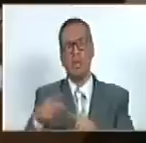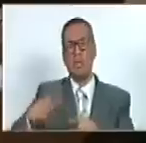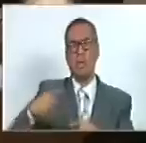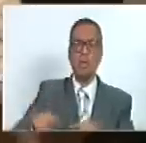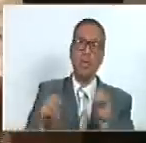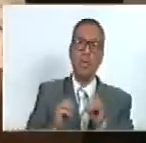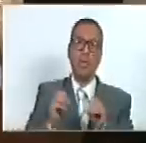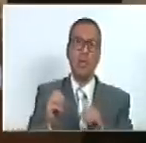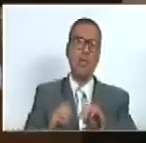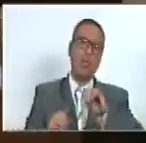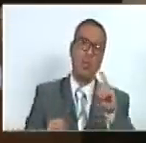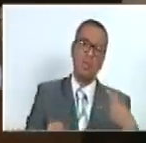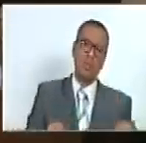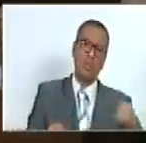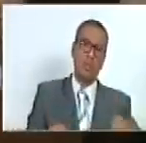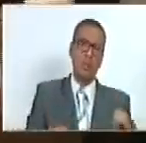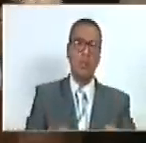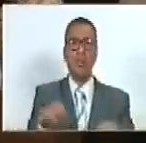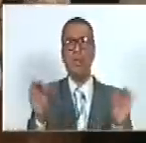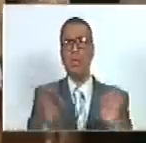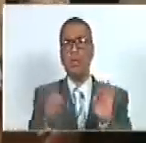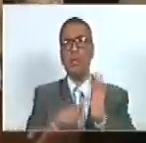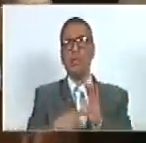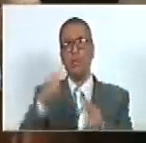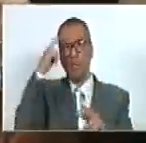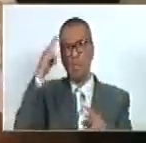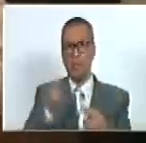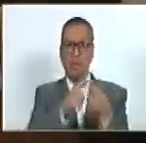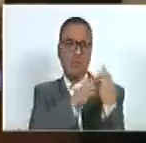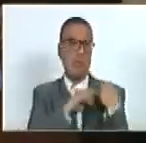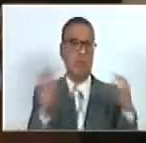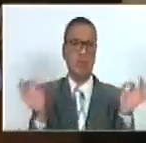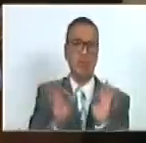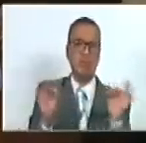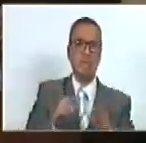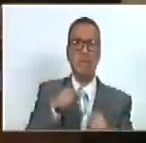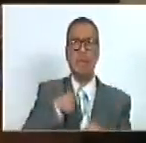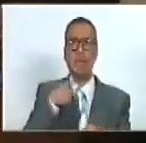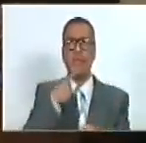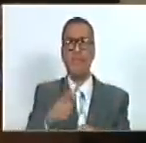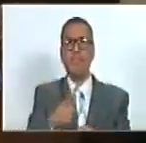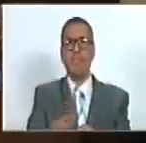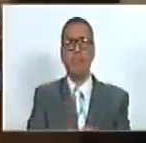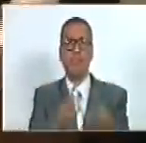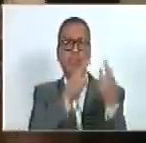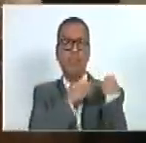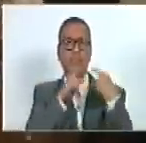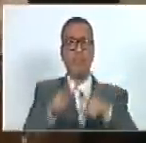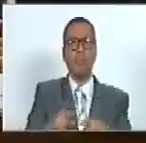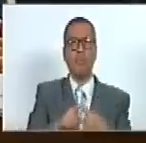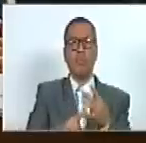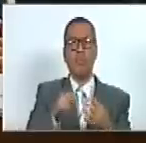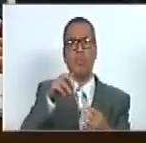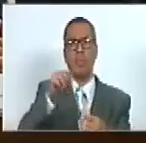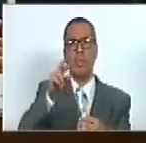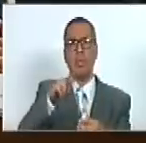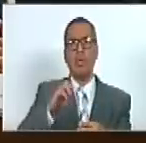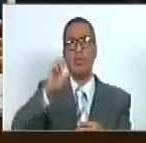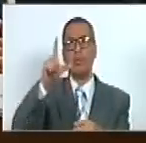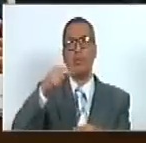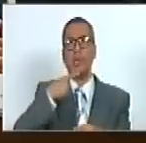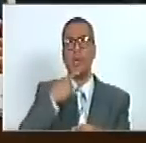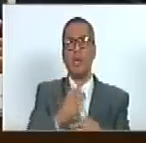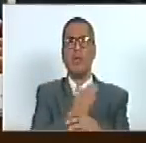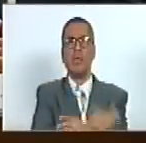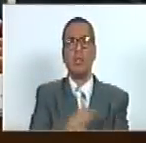ahorita están con la izquierda, y no vayan ni siquiera a saber a quién representa. Y me refiero al representante Rafael Ramírez aquí, que me antecedió en